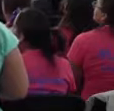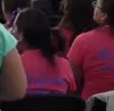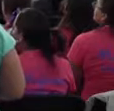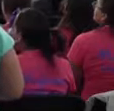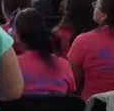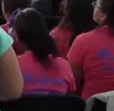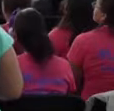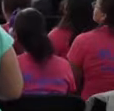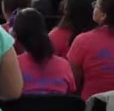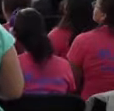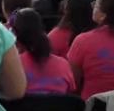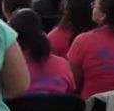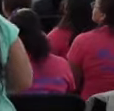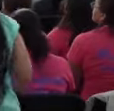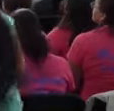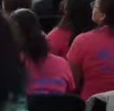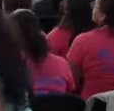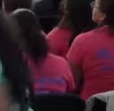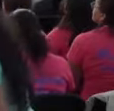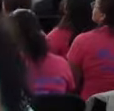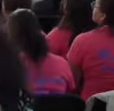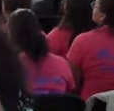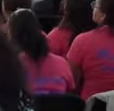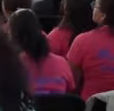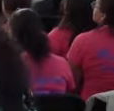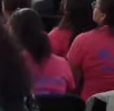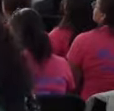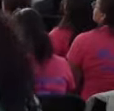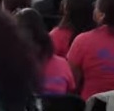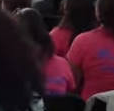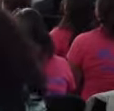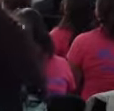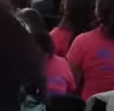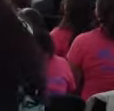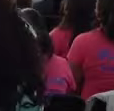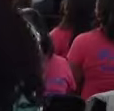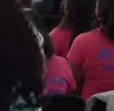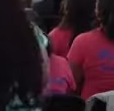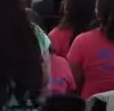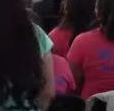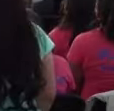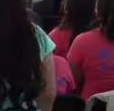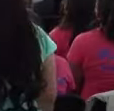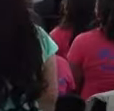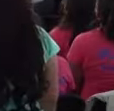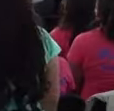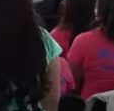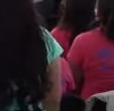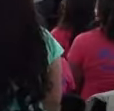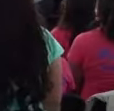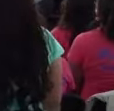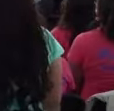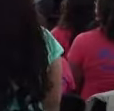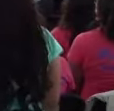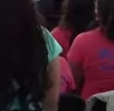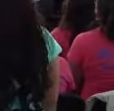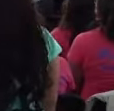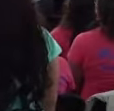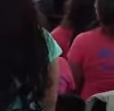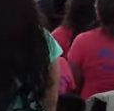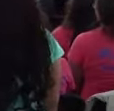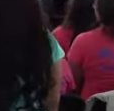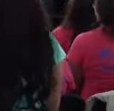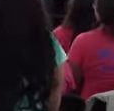como lo es con la participación de todas las mujeres trabajadoras este día. Invitamos a nuestros compañeros de prensa, todos los compañeros de prensa, por favor,